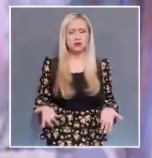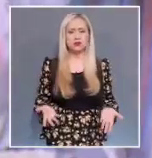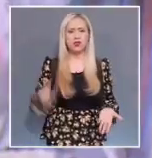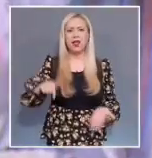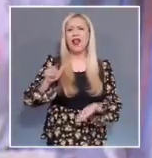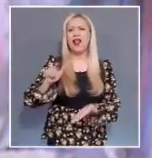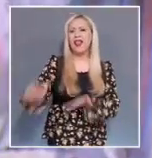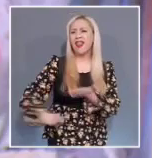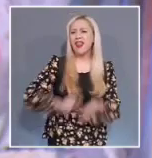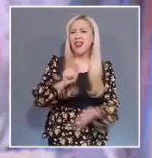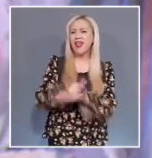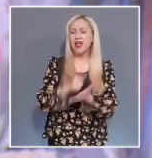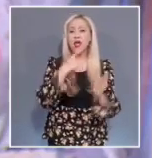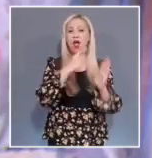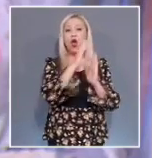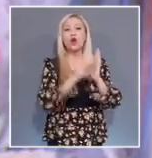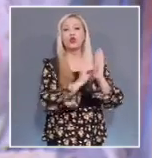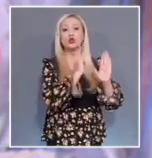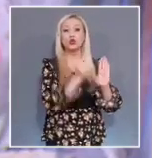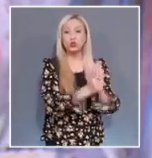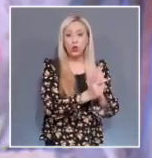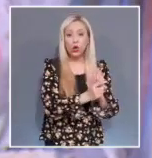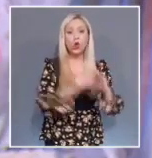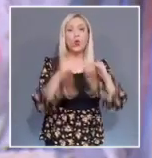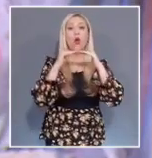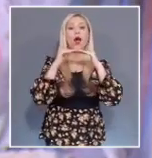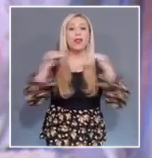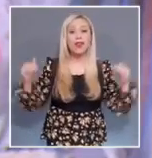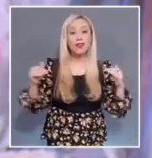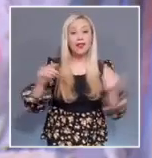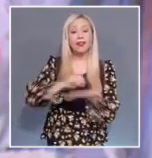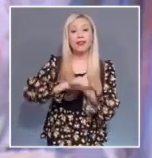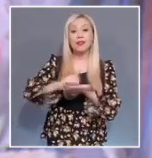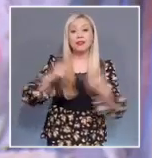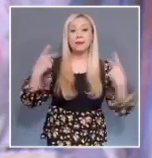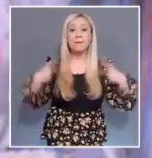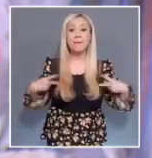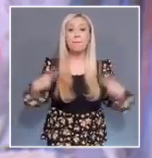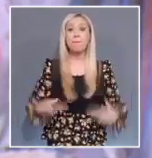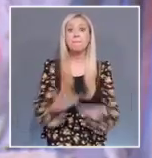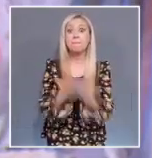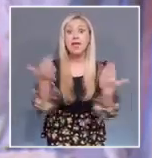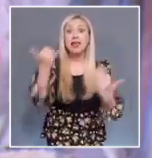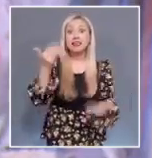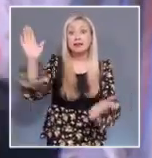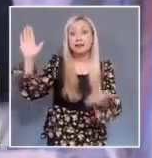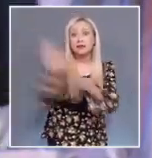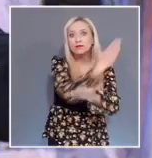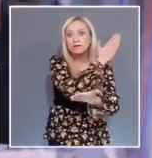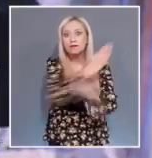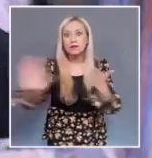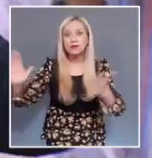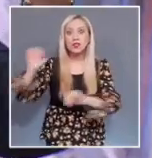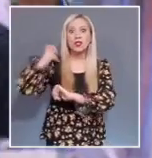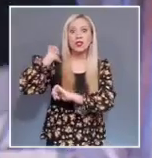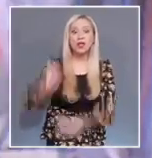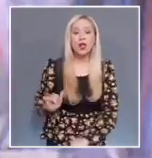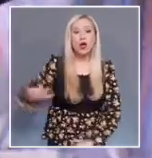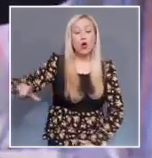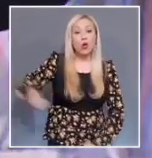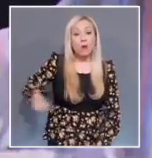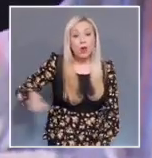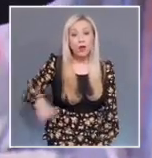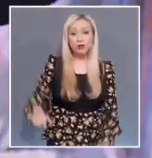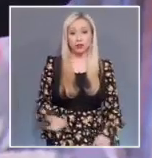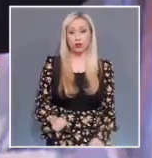Constitución, las leyes, la igualdad, los derechos de las personas y la separación de poderes. ¿Para qué? Pesos y contrapesos,